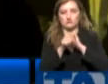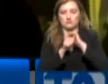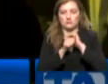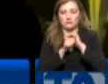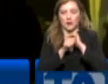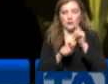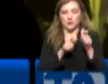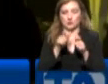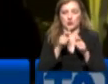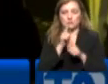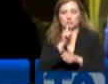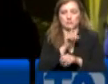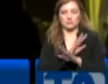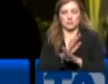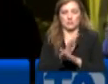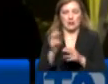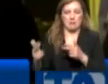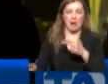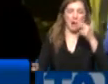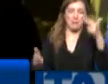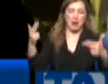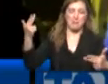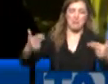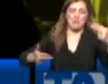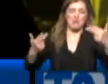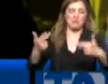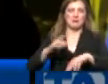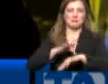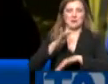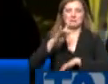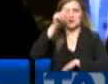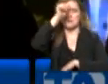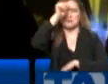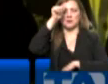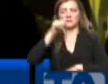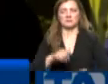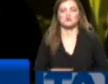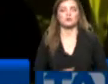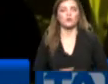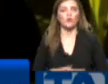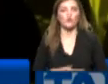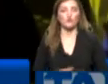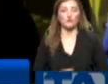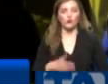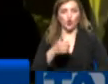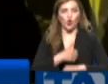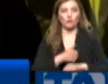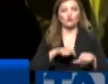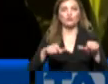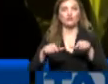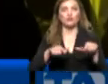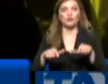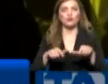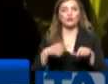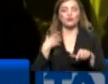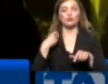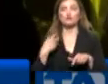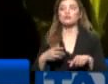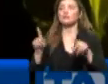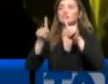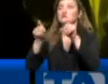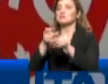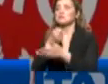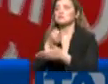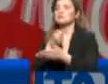debido a los enfrentamientos a bala registrado en la mina la madrugada de este domingo. Autoridades del sector no se han querido pronunciar